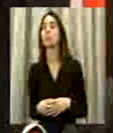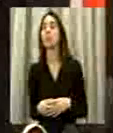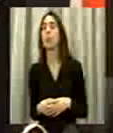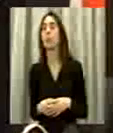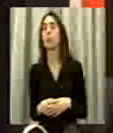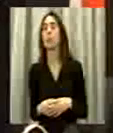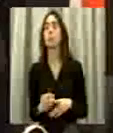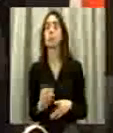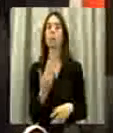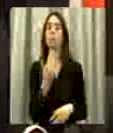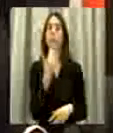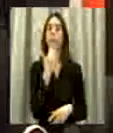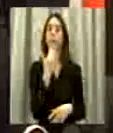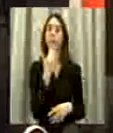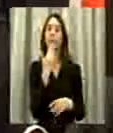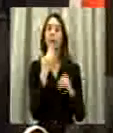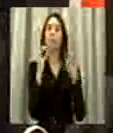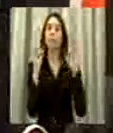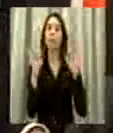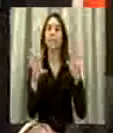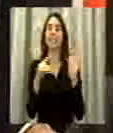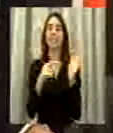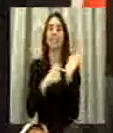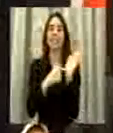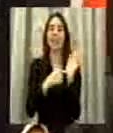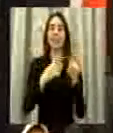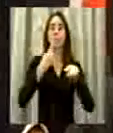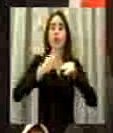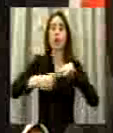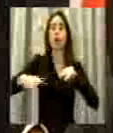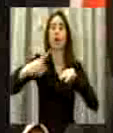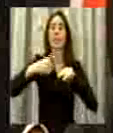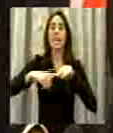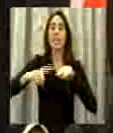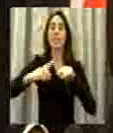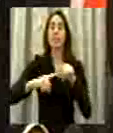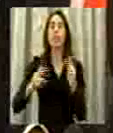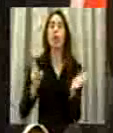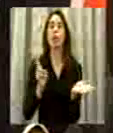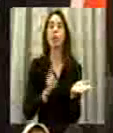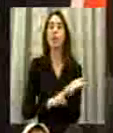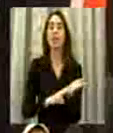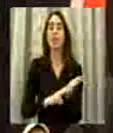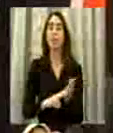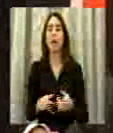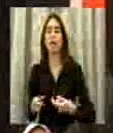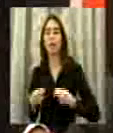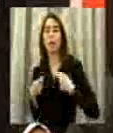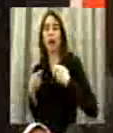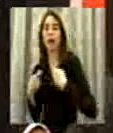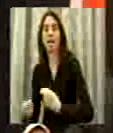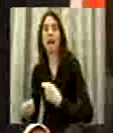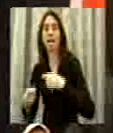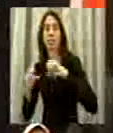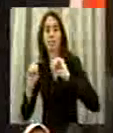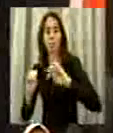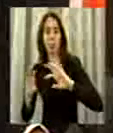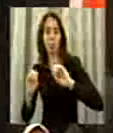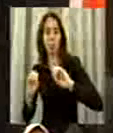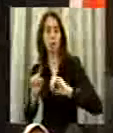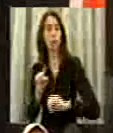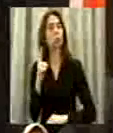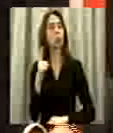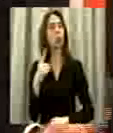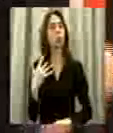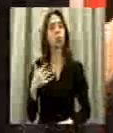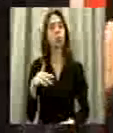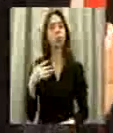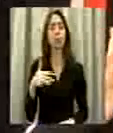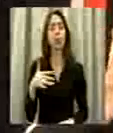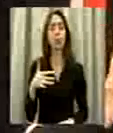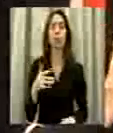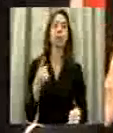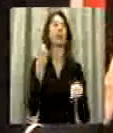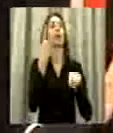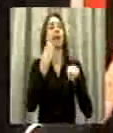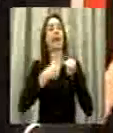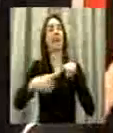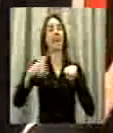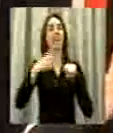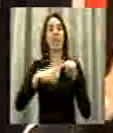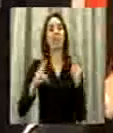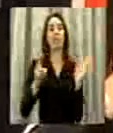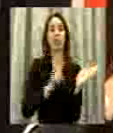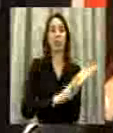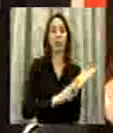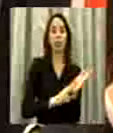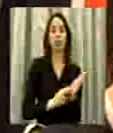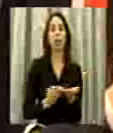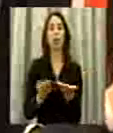También establecimos un crédito tributario al gasto en educación. Esto es un elemento muy importante. Un crédito tributario